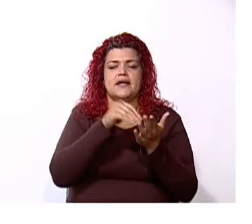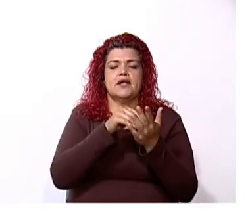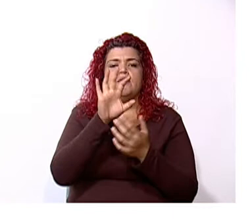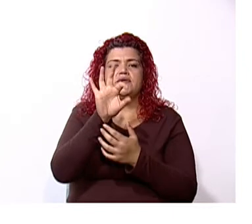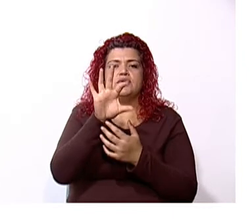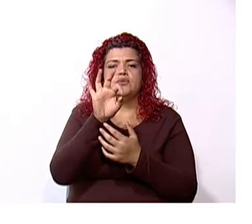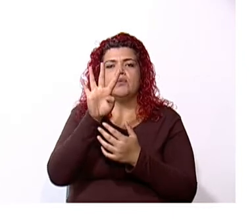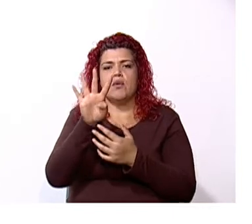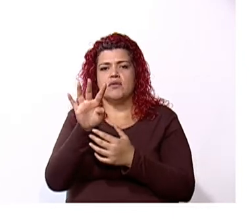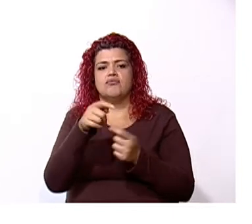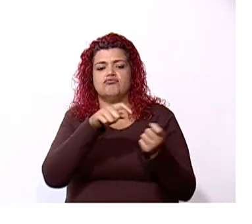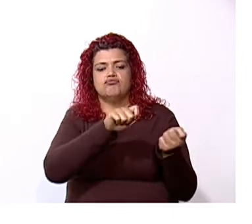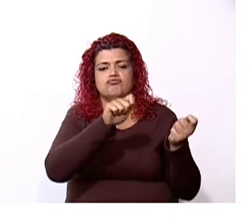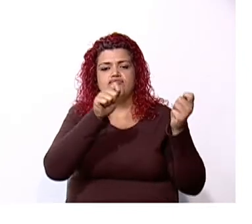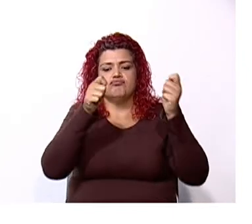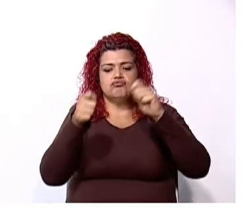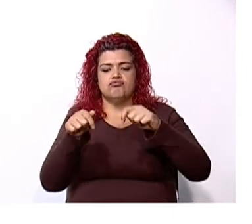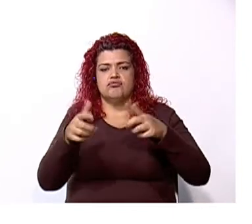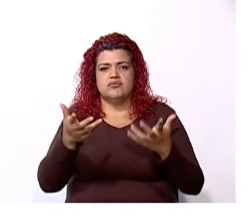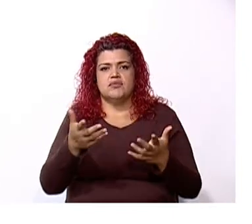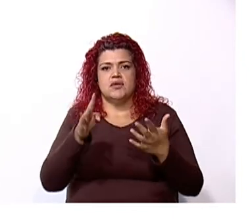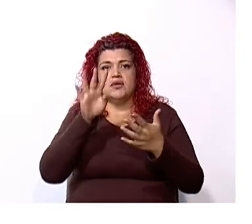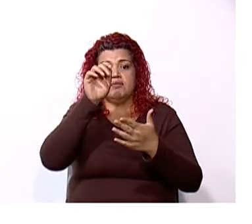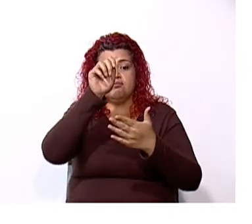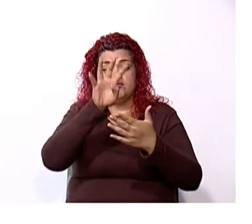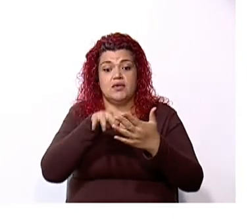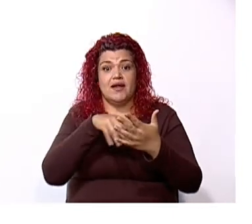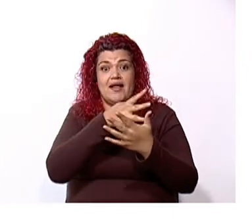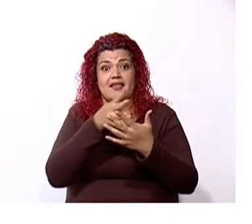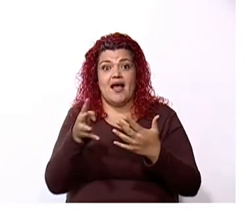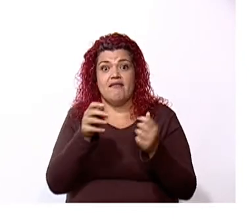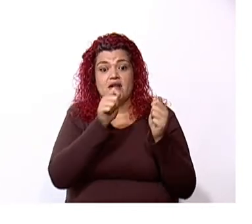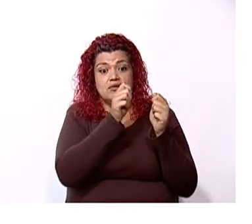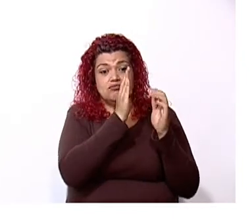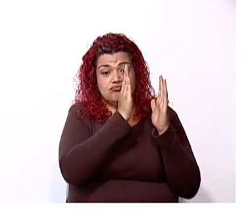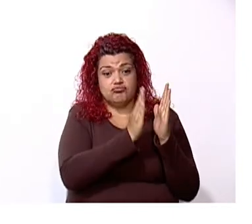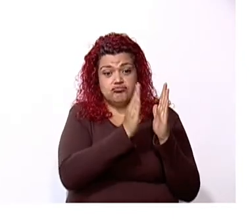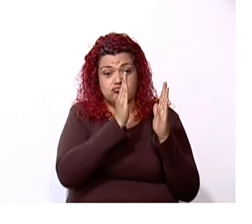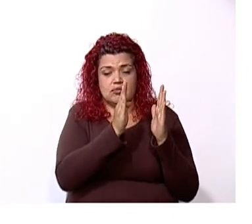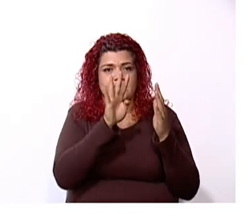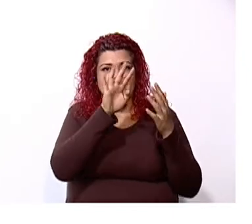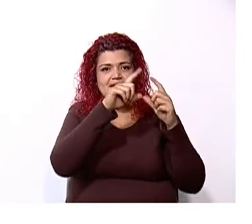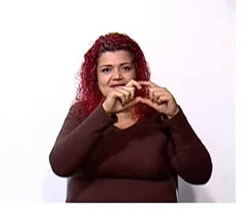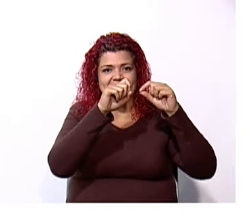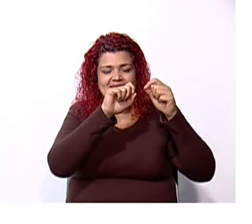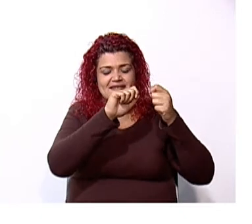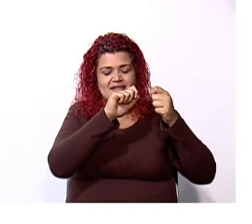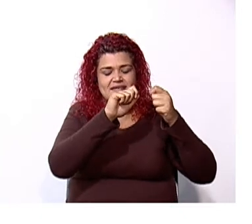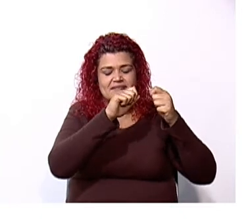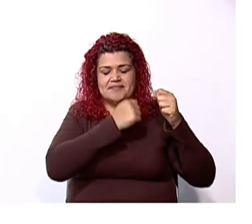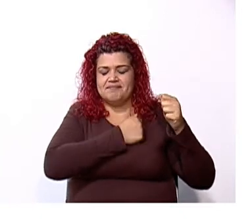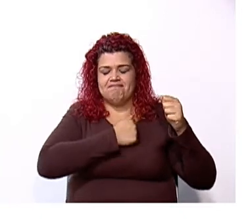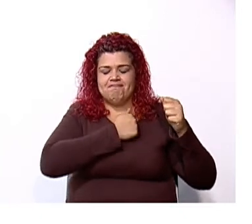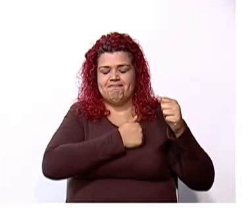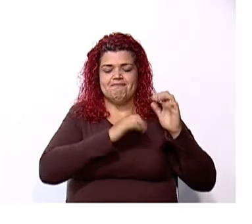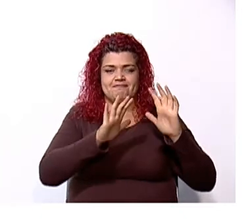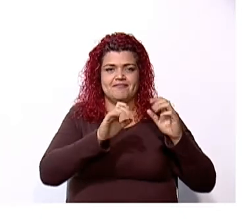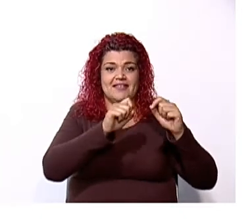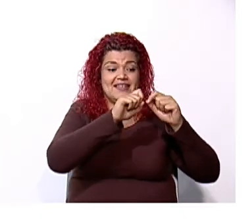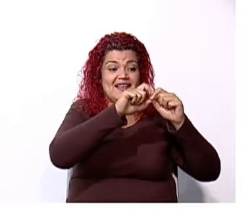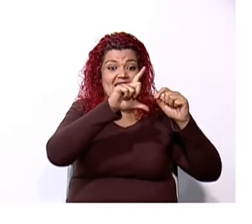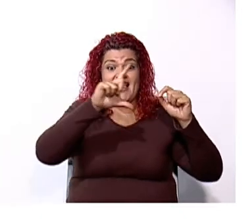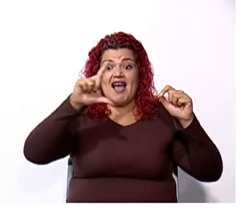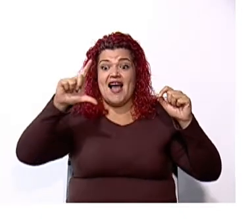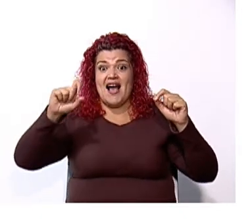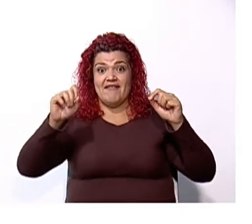23.994, y lo van a colocar en la tabla posicional. Entonces, vamos a ir a la tabla